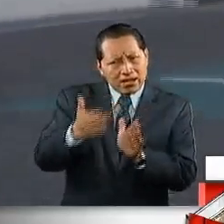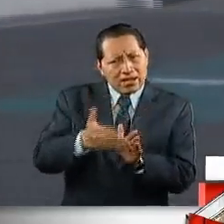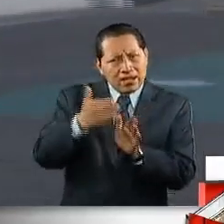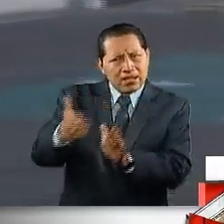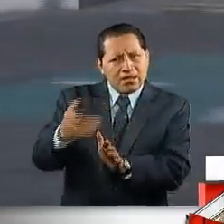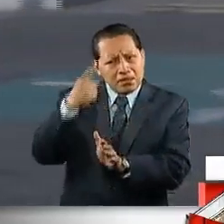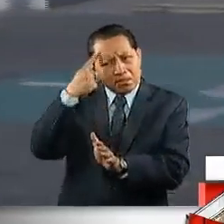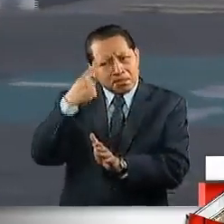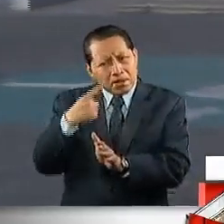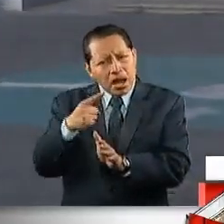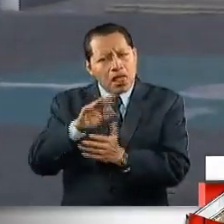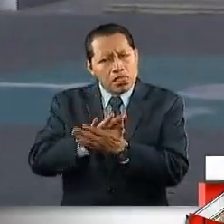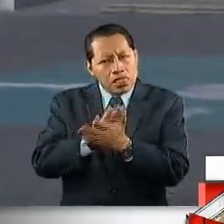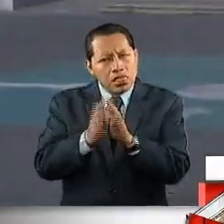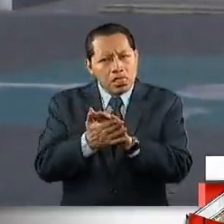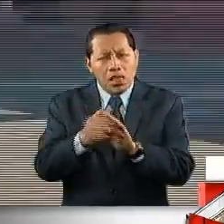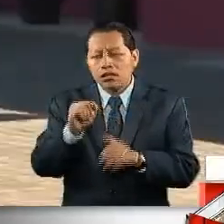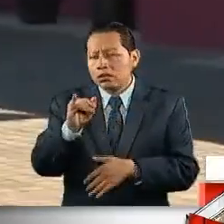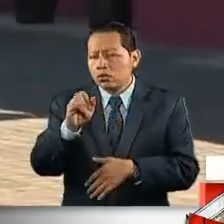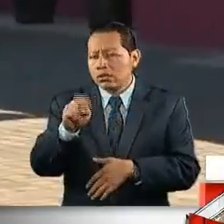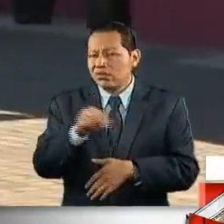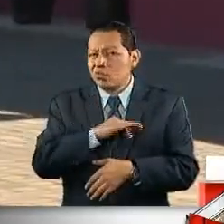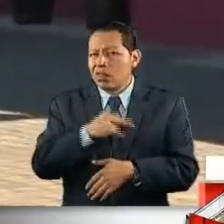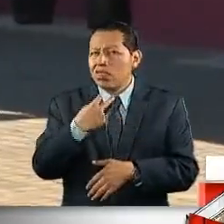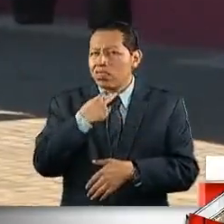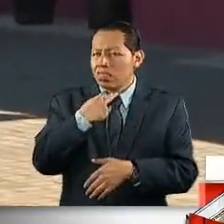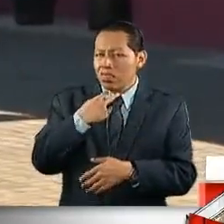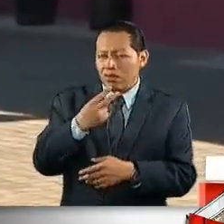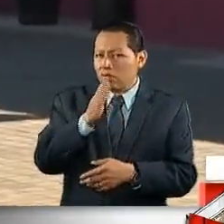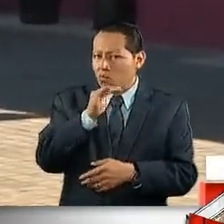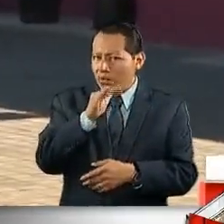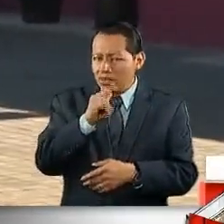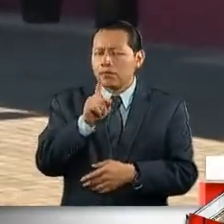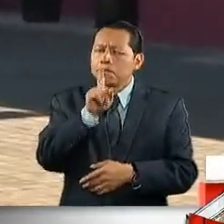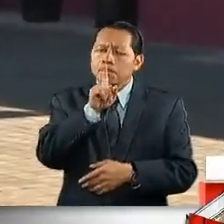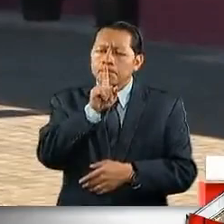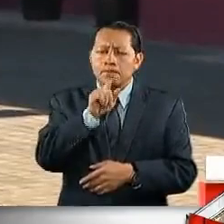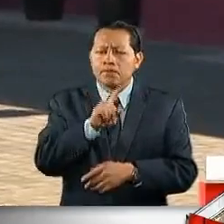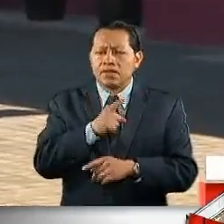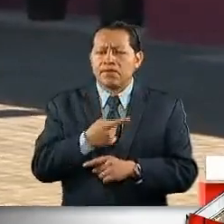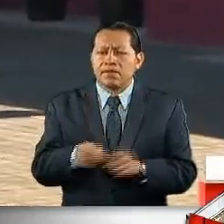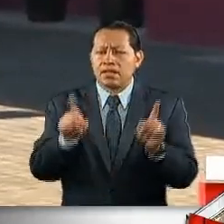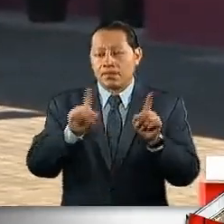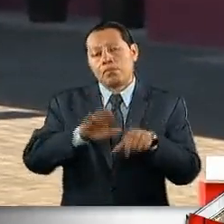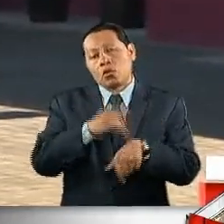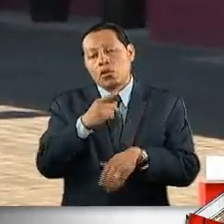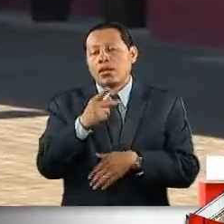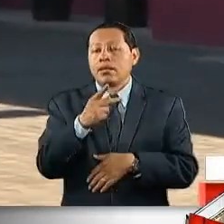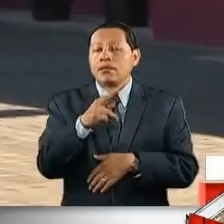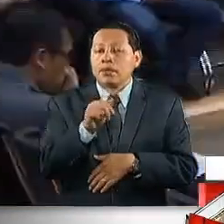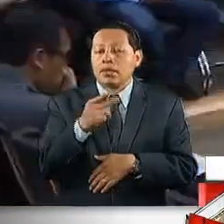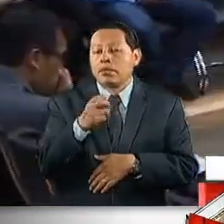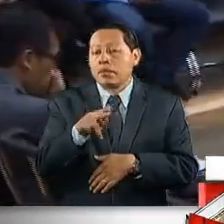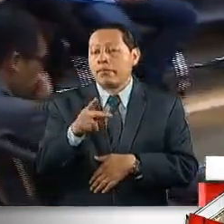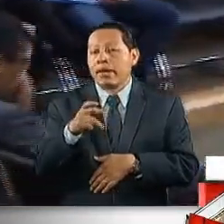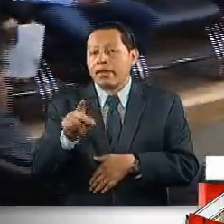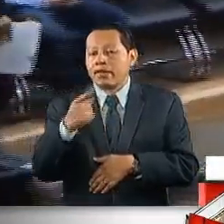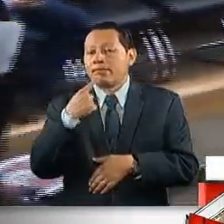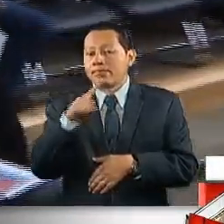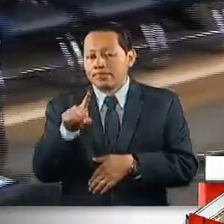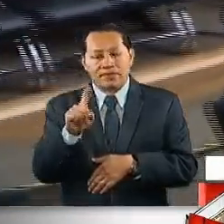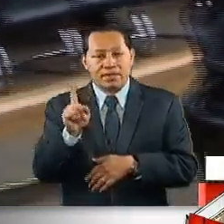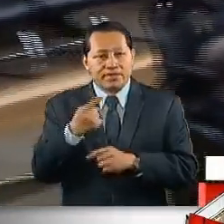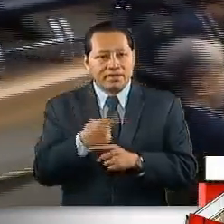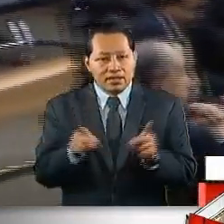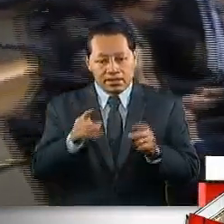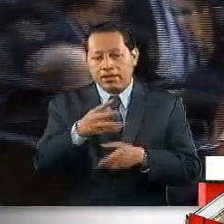que la Suprema Corte no tenga tiempo para deliberar las acciones de inconstitucionalidad que legisladores de la oposición puedan interponer. Por el contrario,